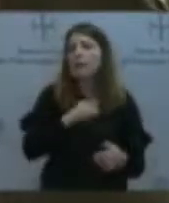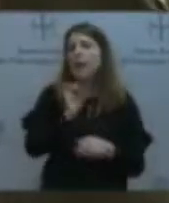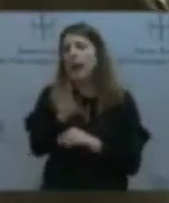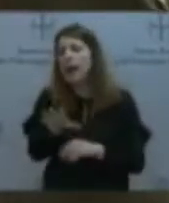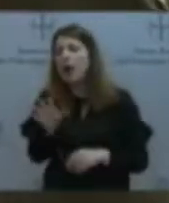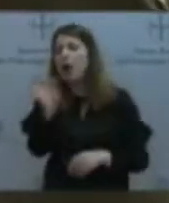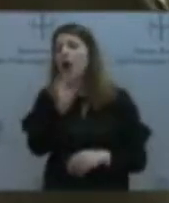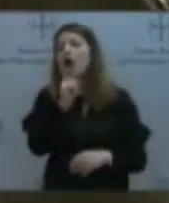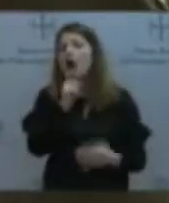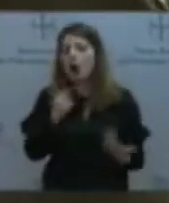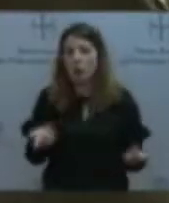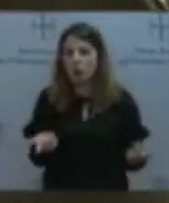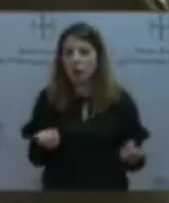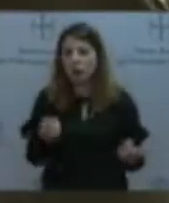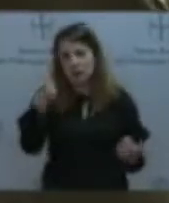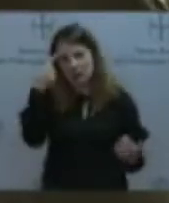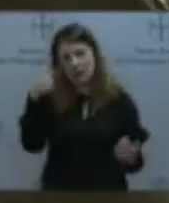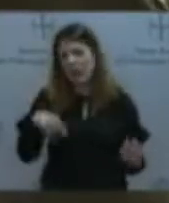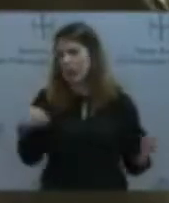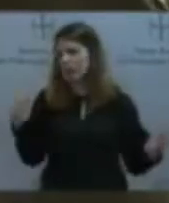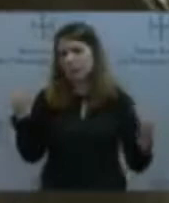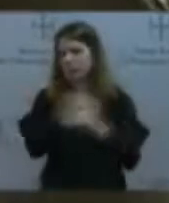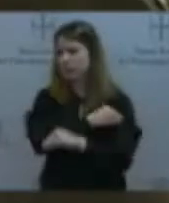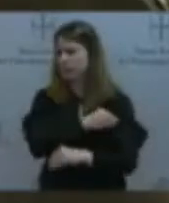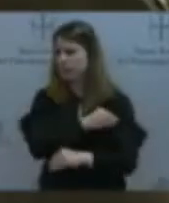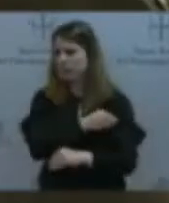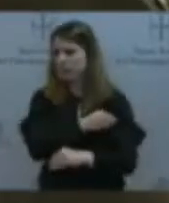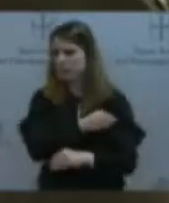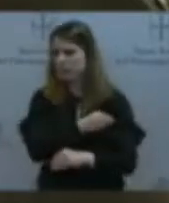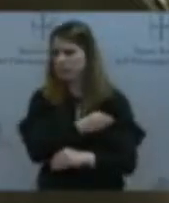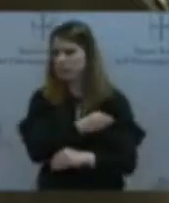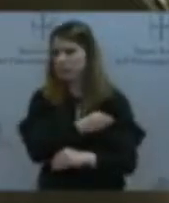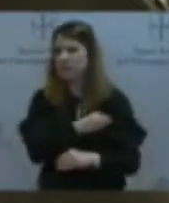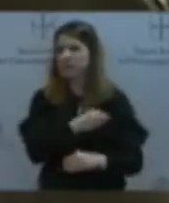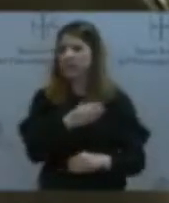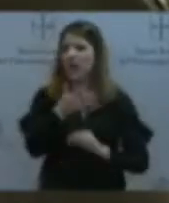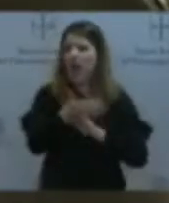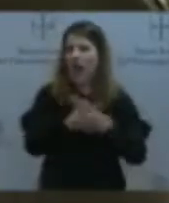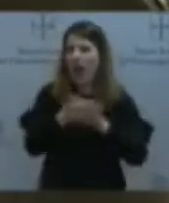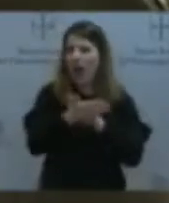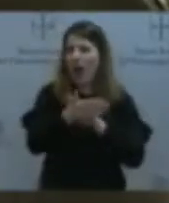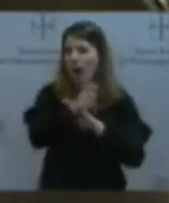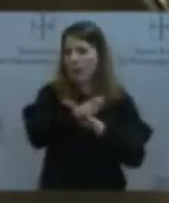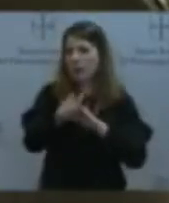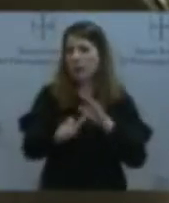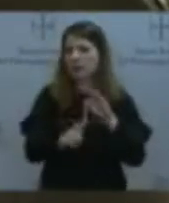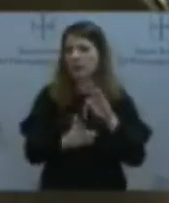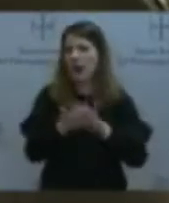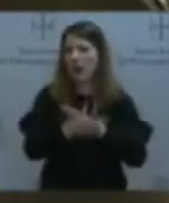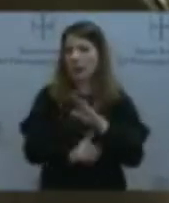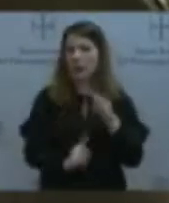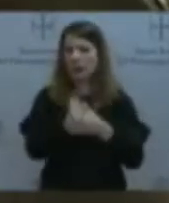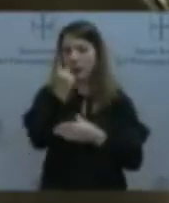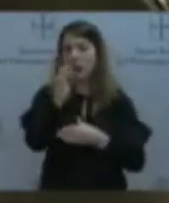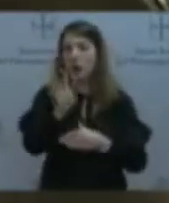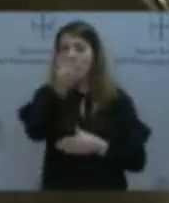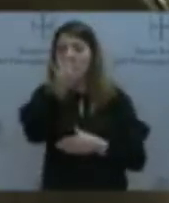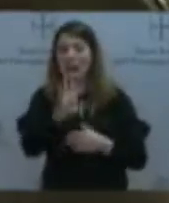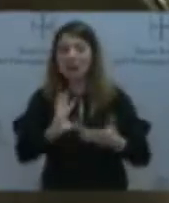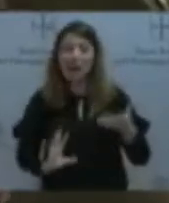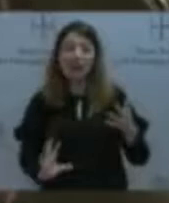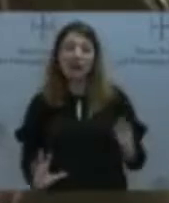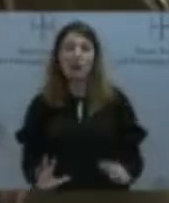en quien un día sí y otro también habla de innovación y de cuarta revolución industrial. Ese es el IDEPA, el que después hacia afuera lanza